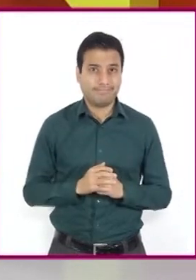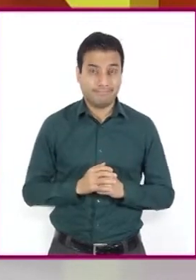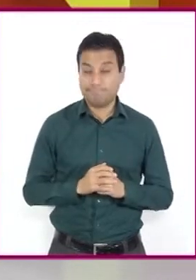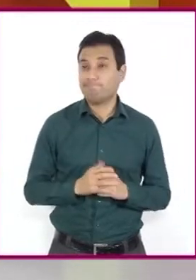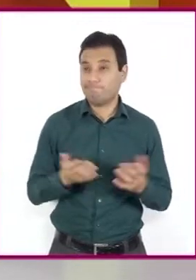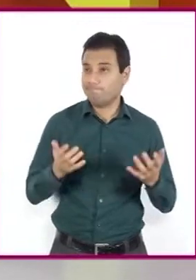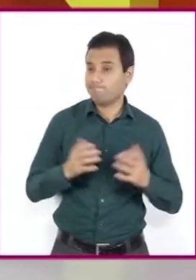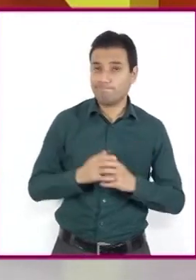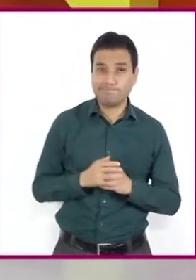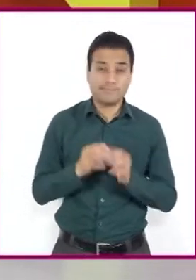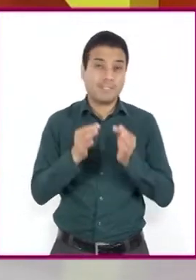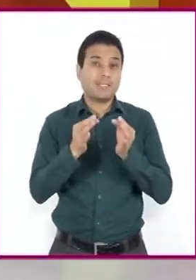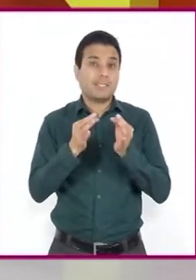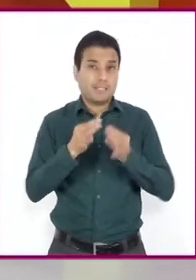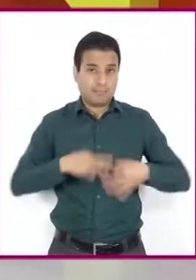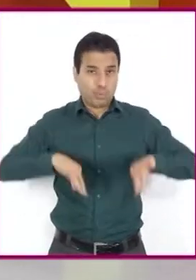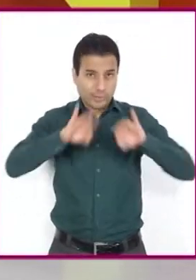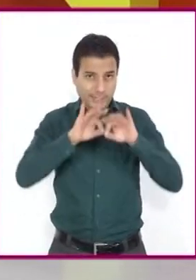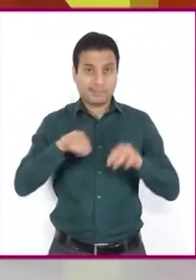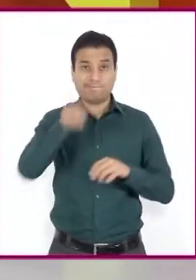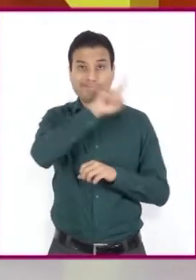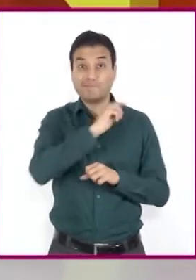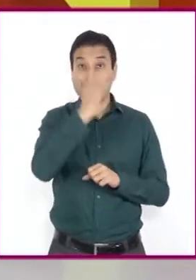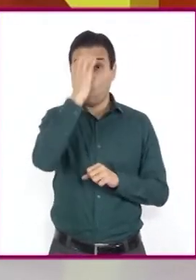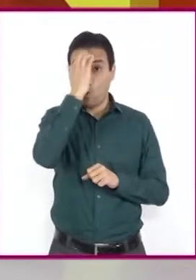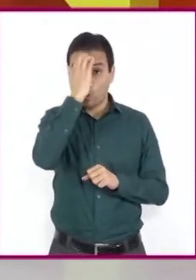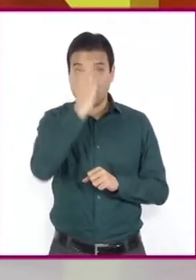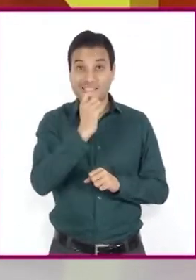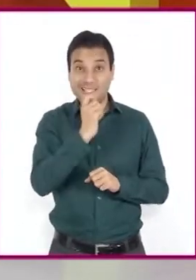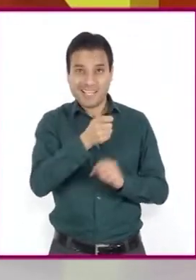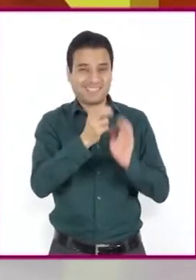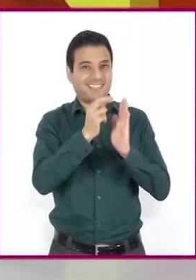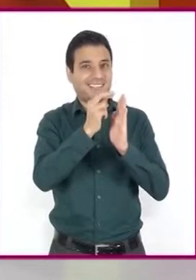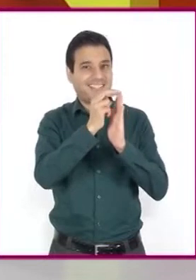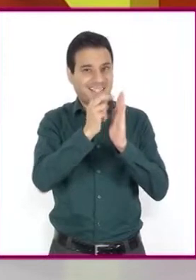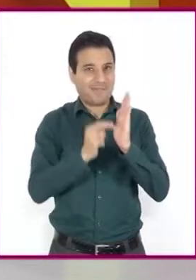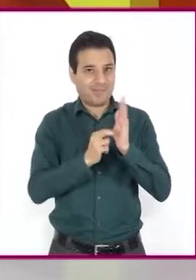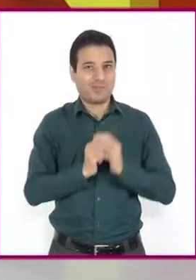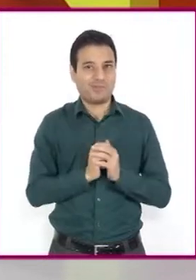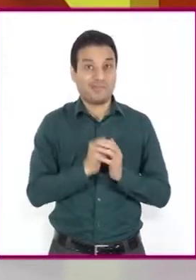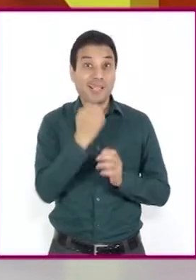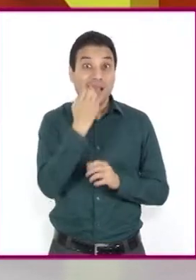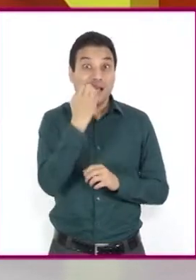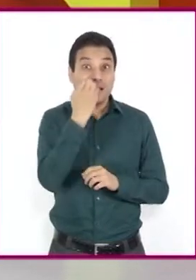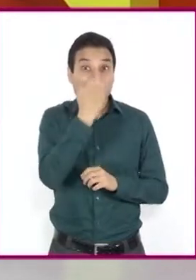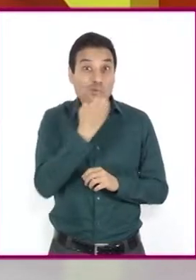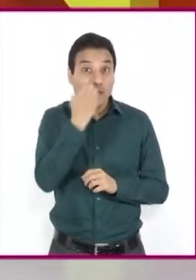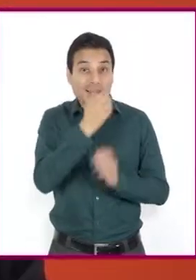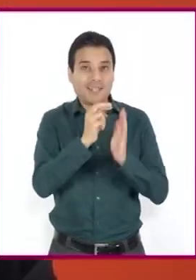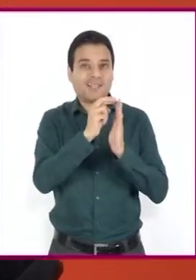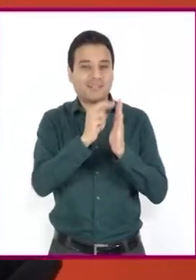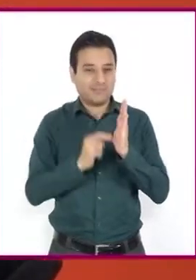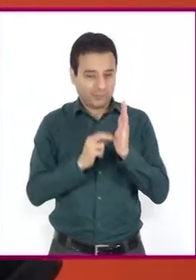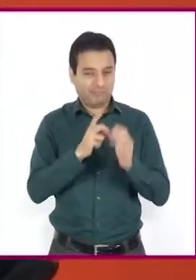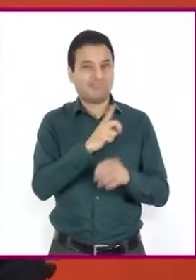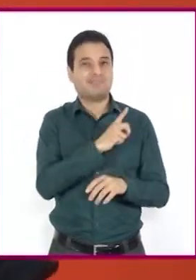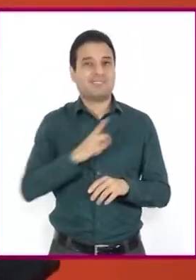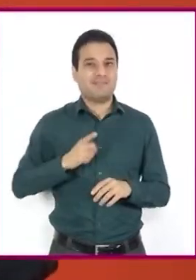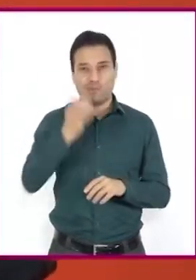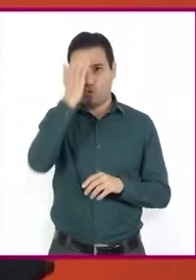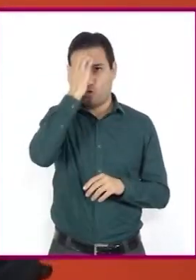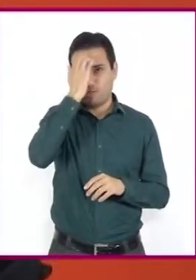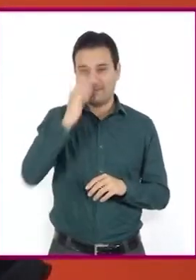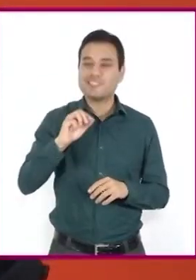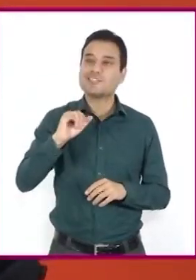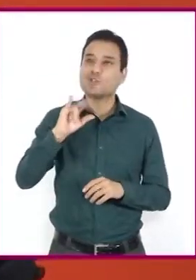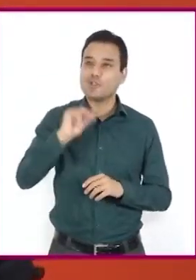Siempre es importante saber qué dicen los reglamentos, especialmente el reglamento escolar. ¿No es así, maestro? Claro.